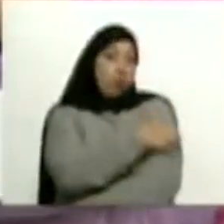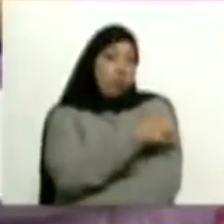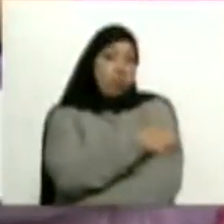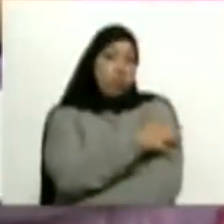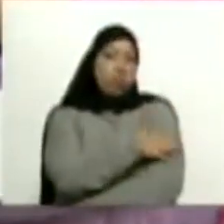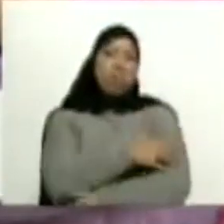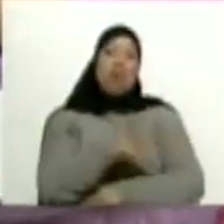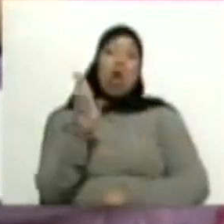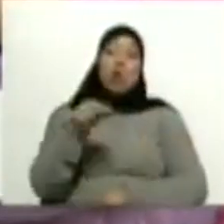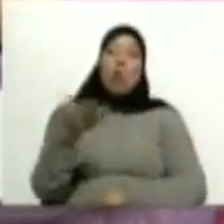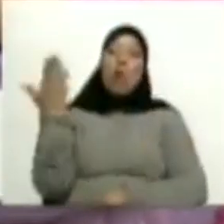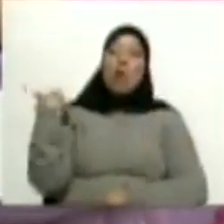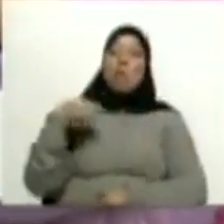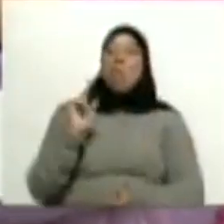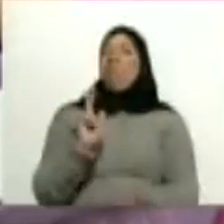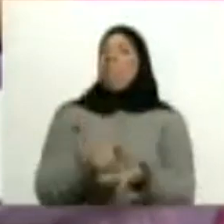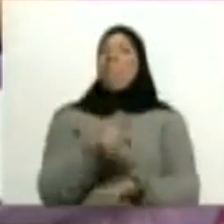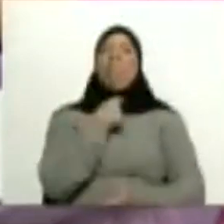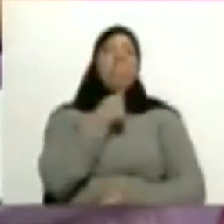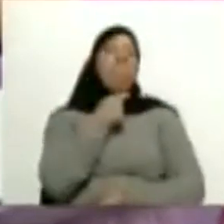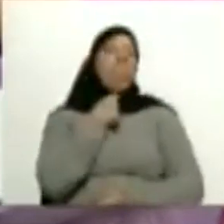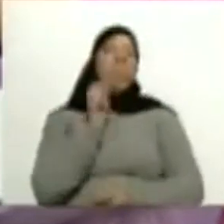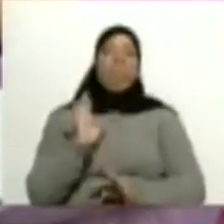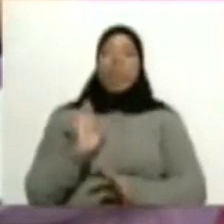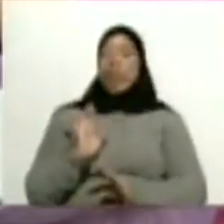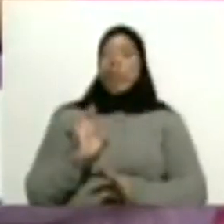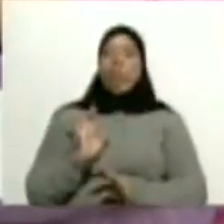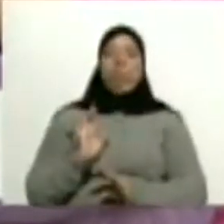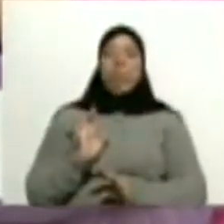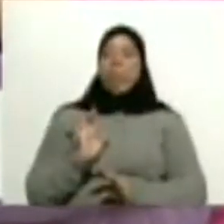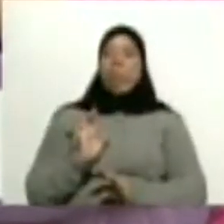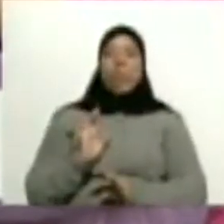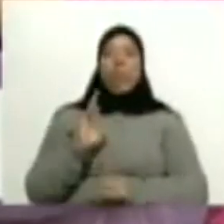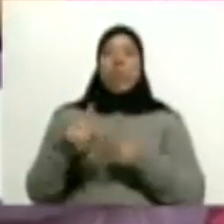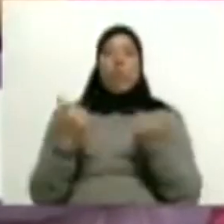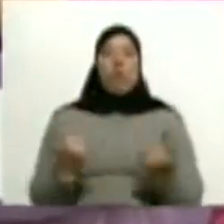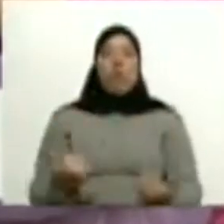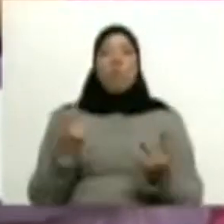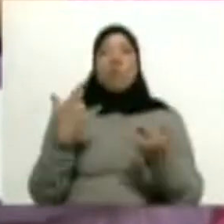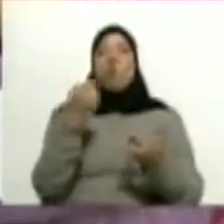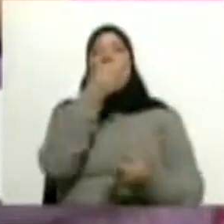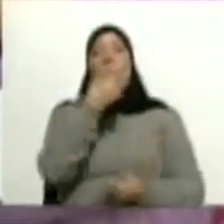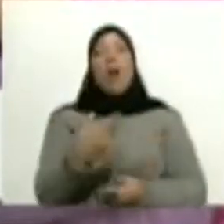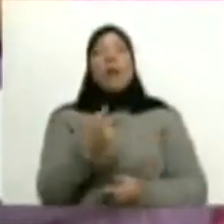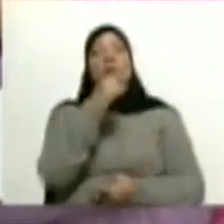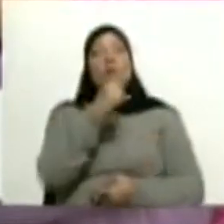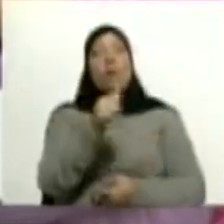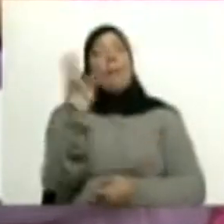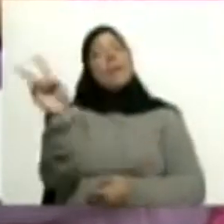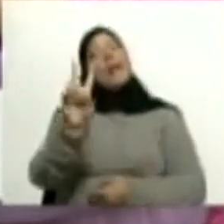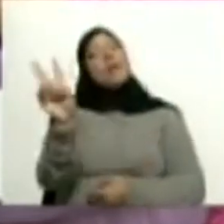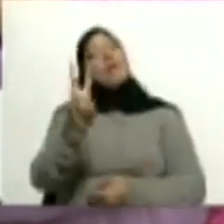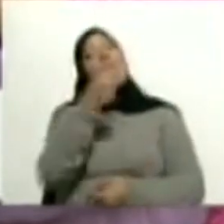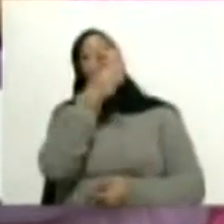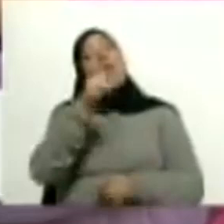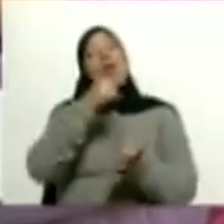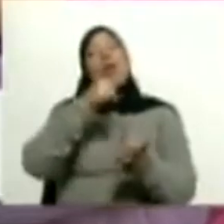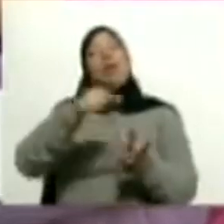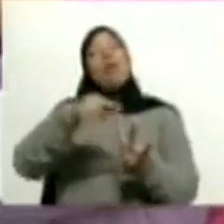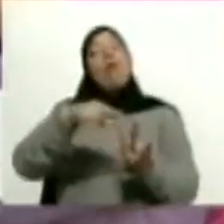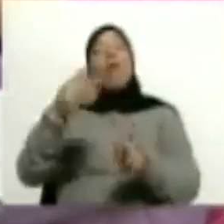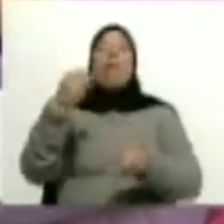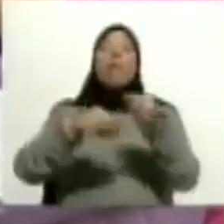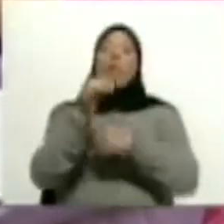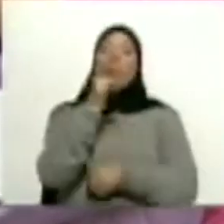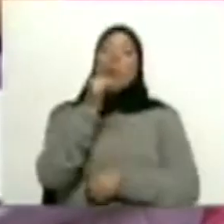tiempo decidieron no participar y no ir por la senda electoral. Es una buena noticia para Venezuela que la gran